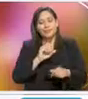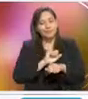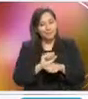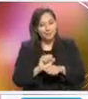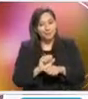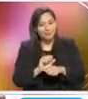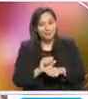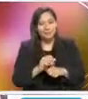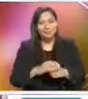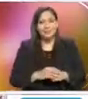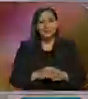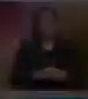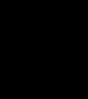de cumpleaños que pon tú en abril, que es el de mi mamá, en octubre, que es el de, por ejemplo, igual el de mi esposa, ¿no?